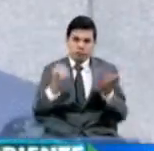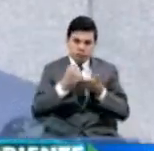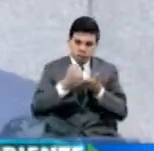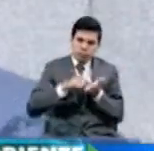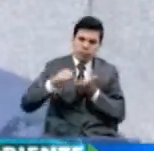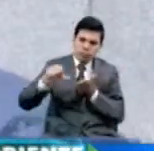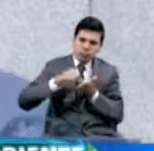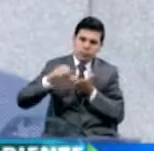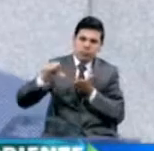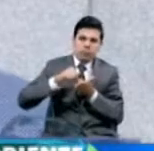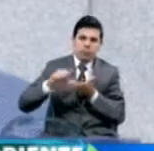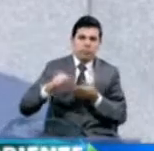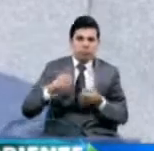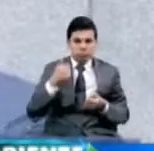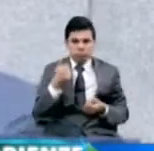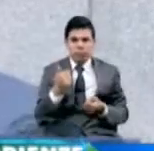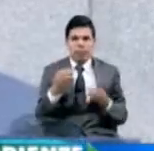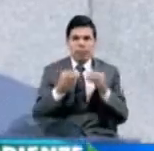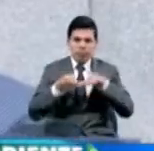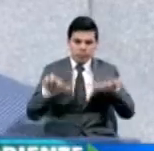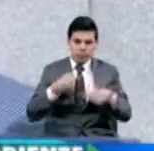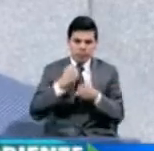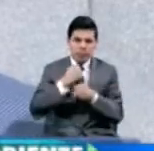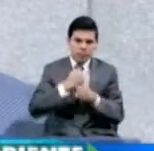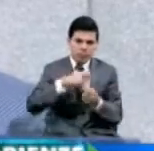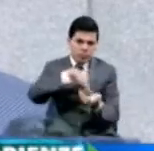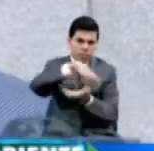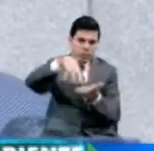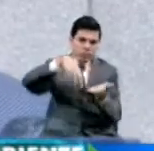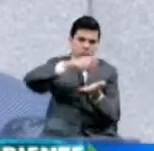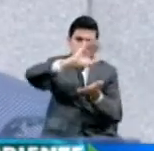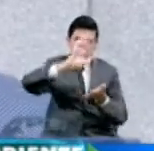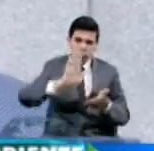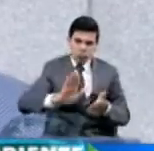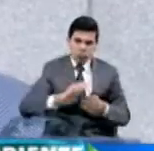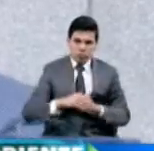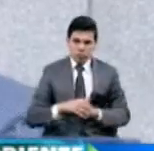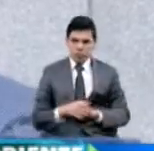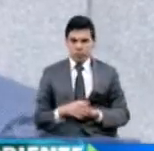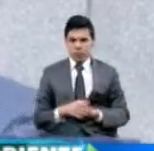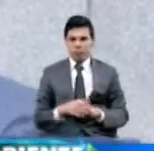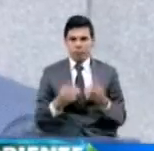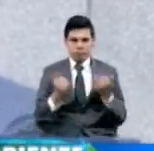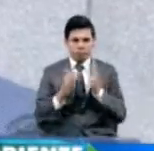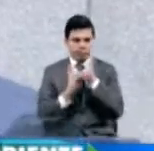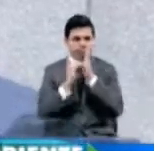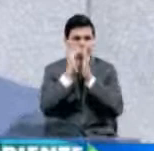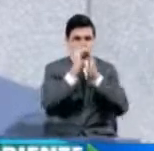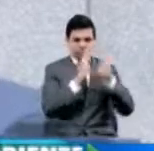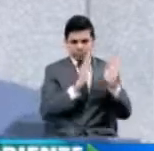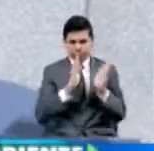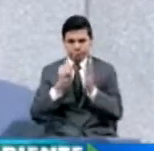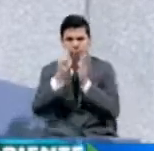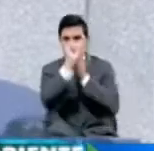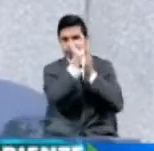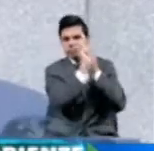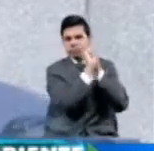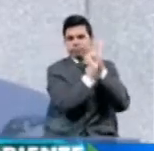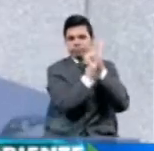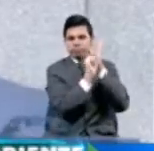inversión y que ha incluido las obras vitales de Santander en el desarrollo de los